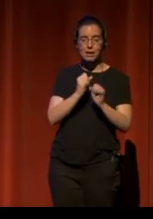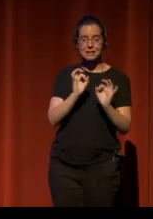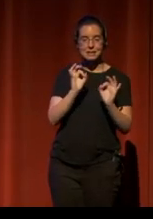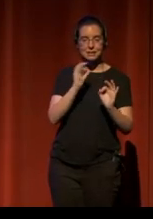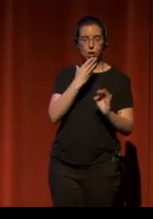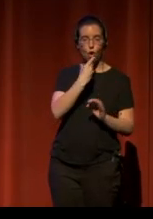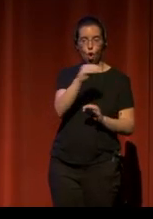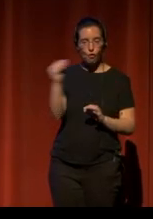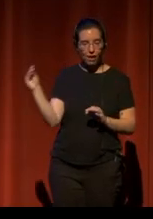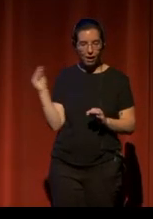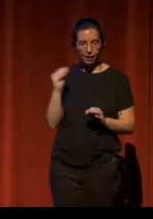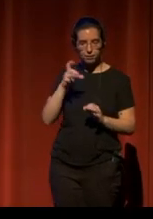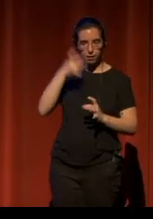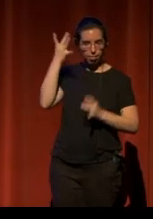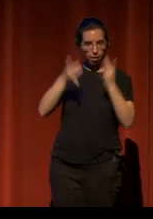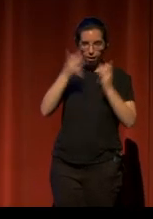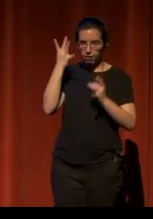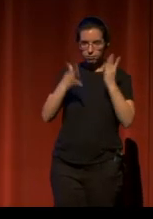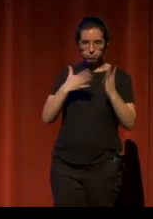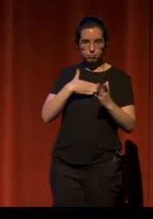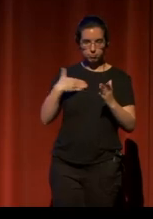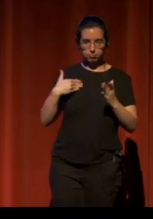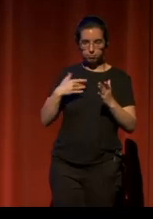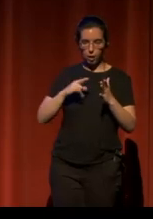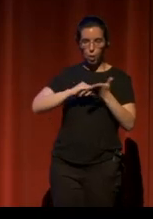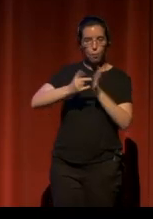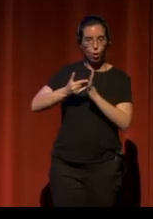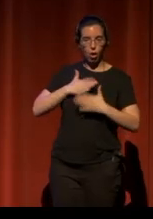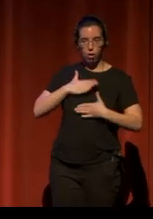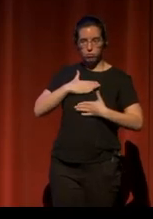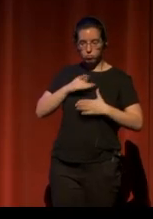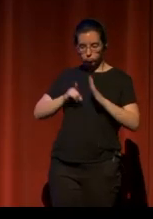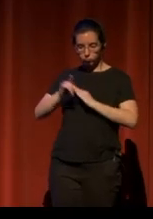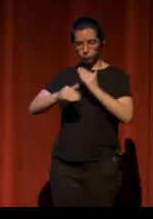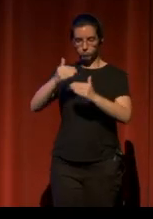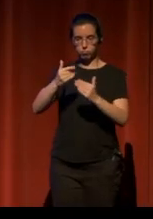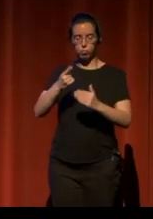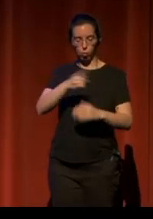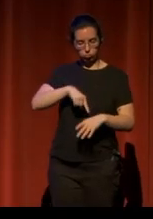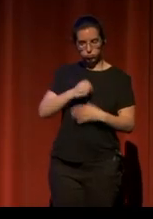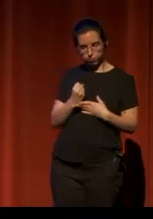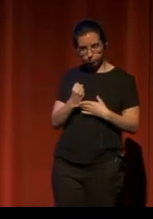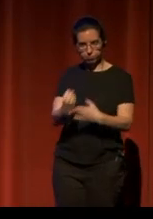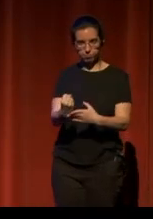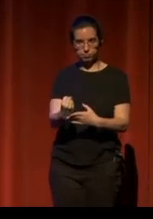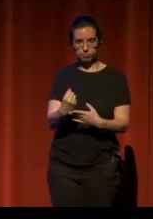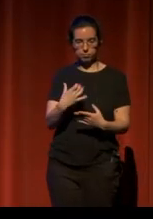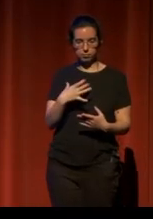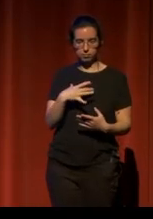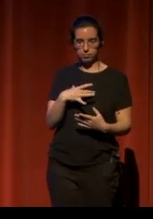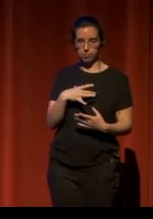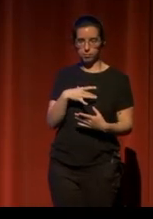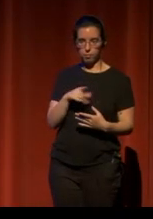tienen ideas y que quieren desarrollar sus proyectos en apoyar para que desarrollen bueno pues en fin esos emprendimientos